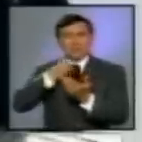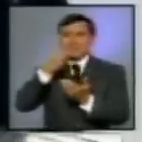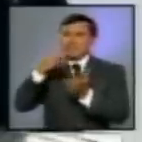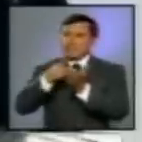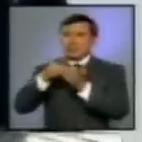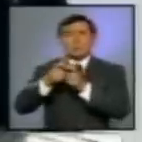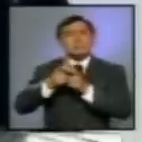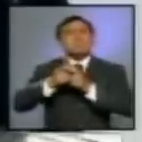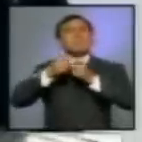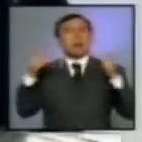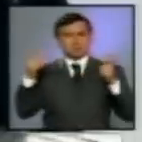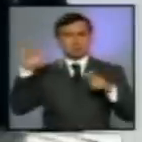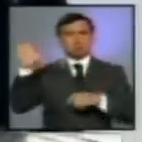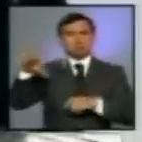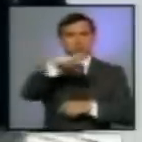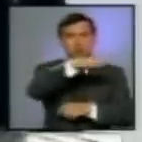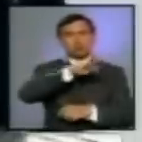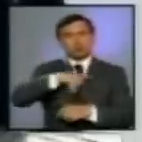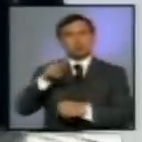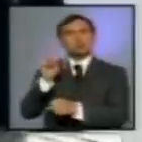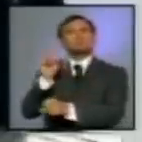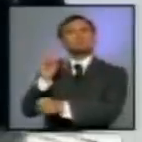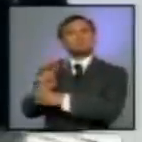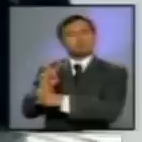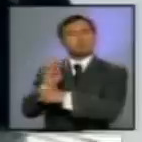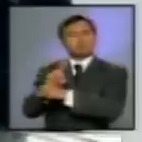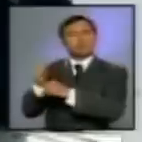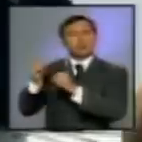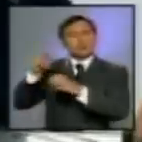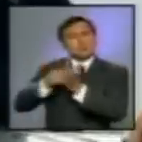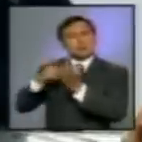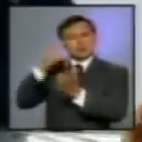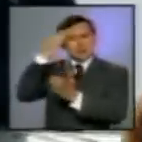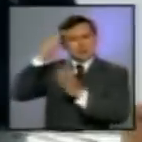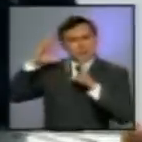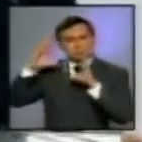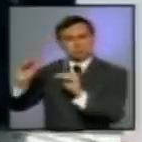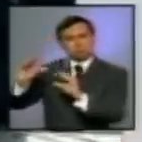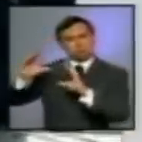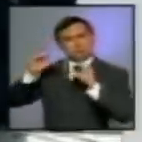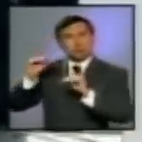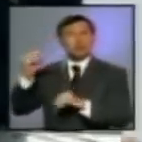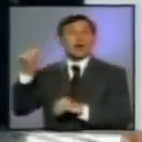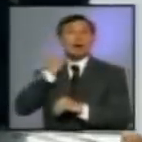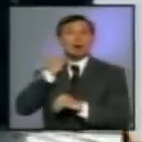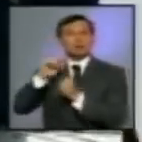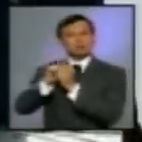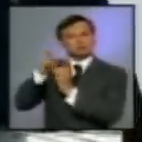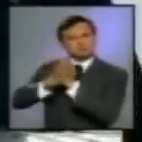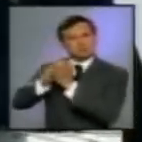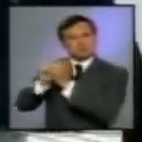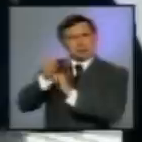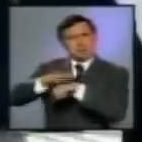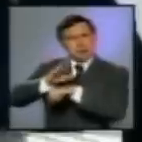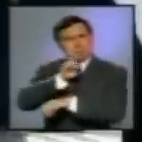ellos una supervisión y una capacitación cada vez mayor y mejores abogados para que metan a los criminales